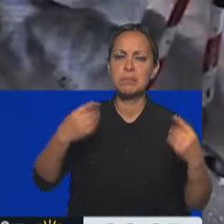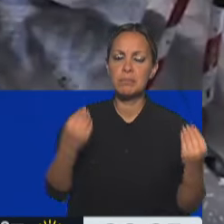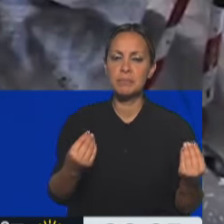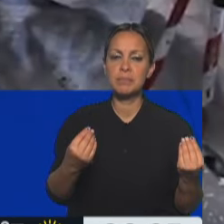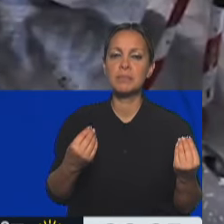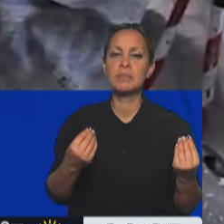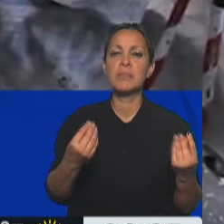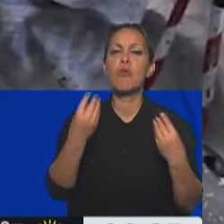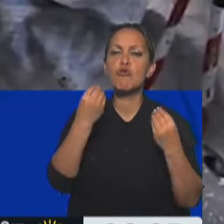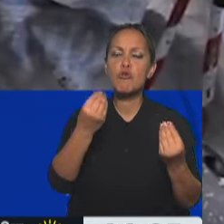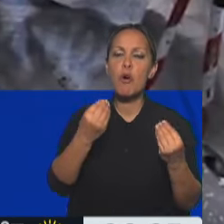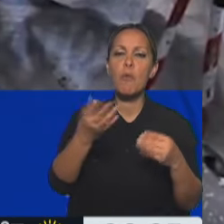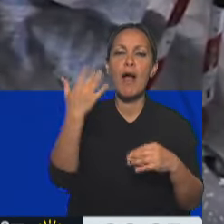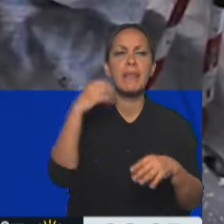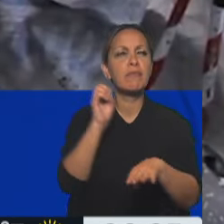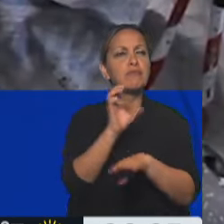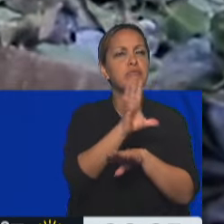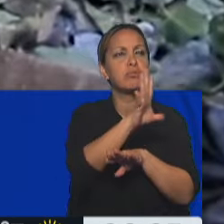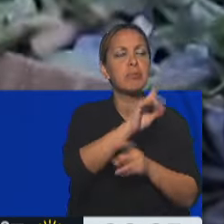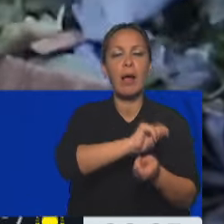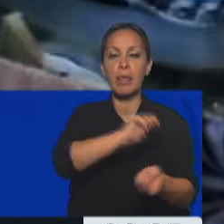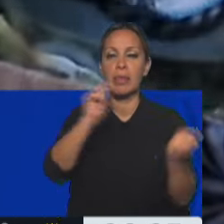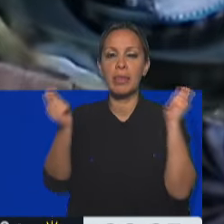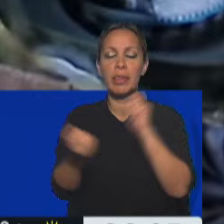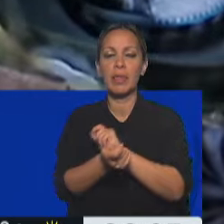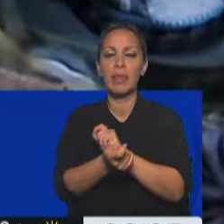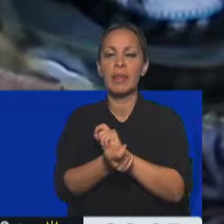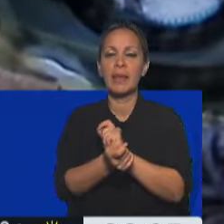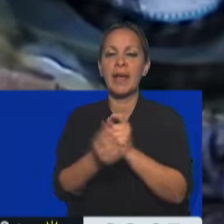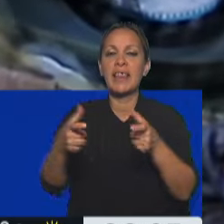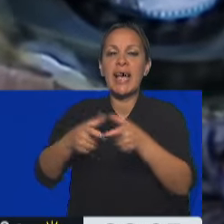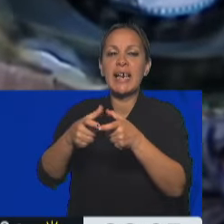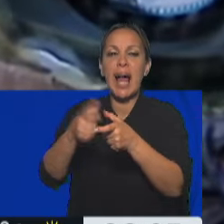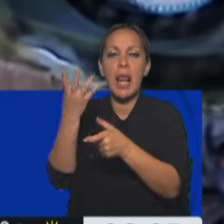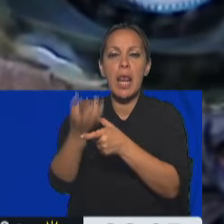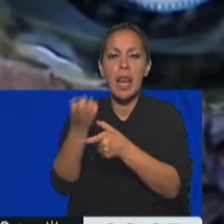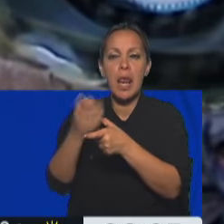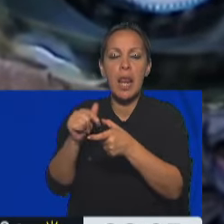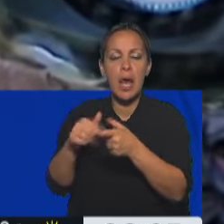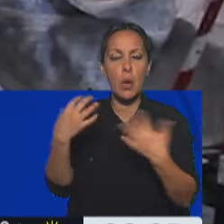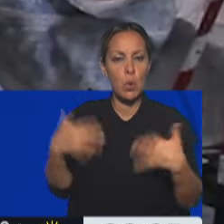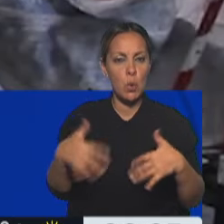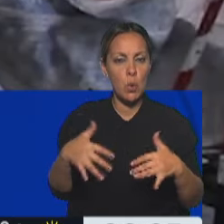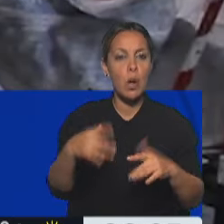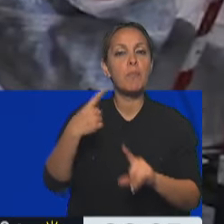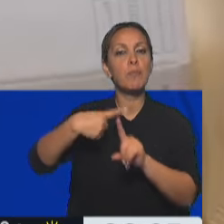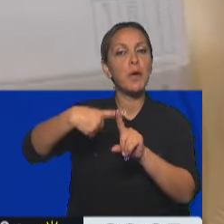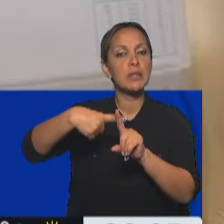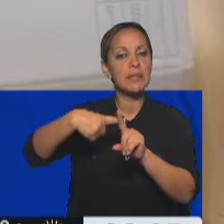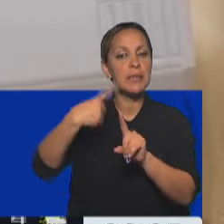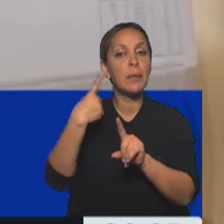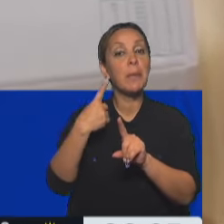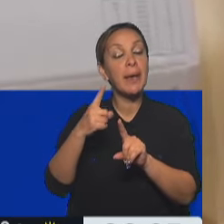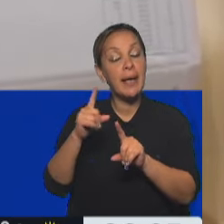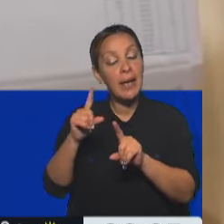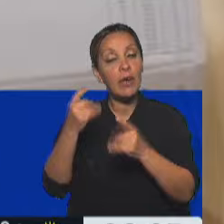fílmico al soporte digital. Una clara evolución digital, tecnológica, muy positiva en algunos aspectos, pero que trajo